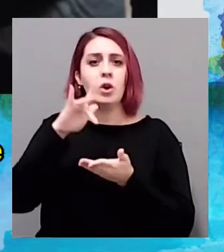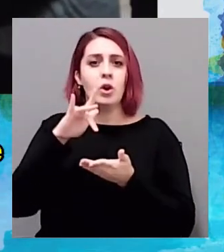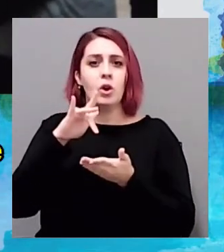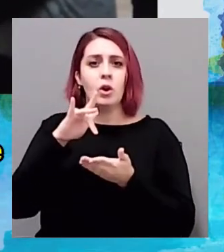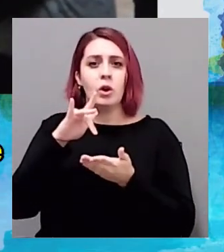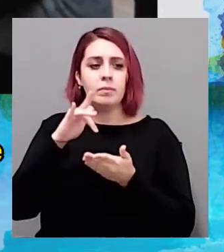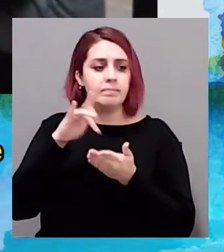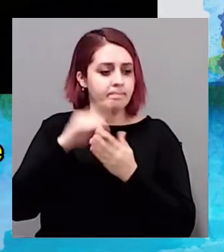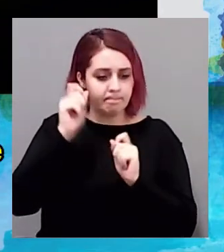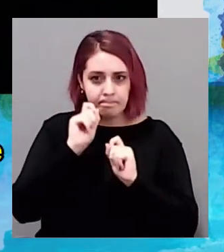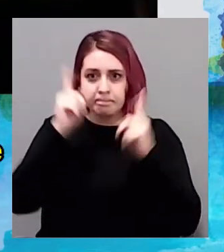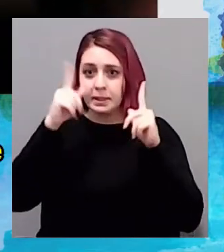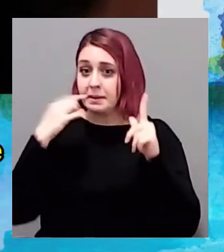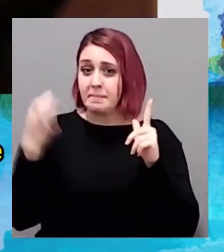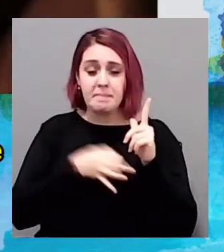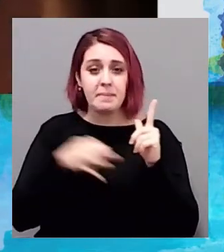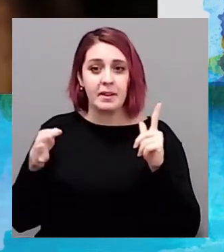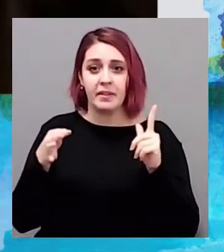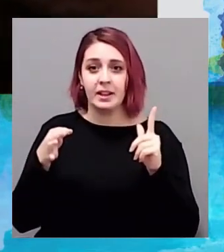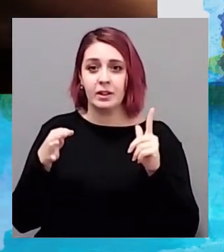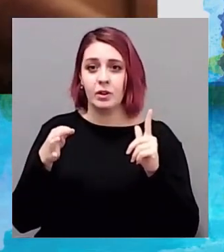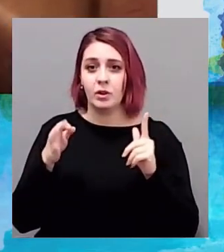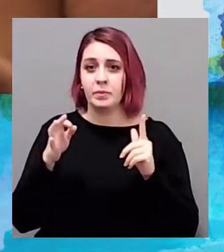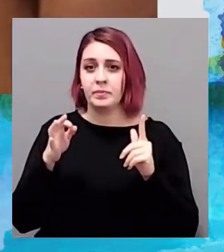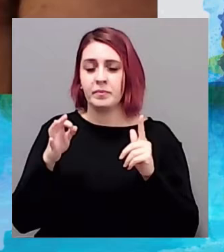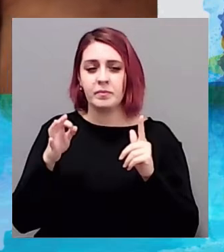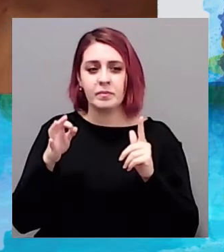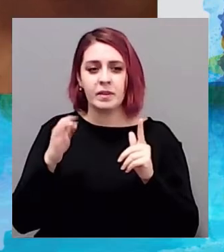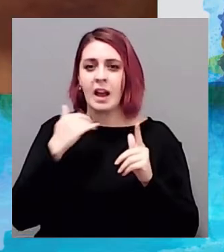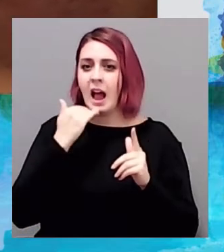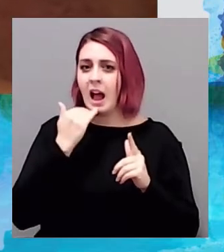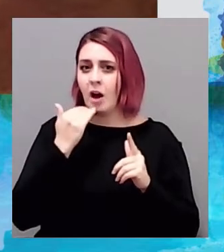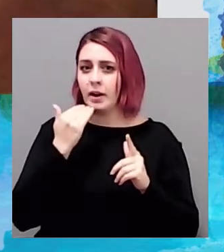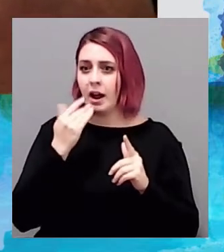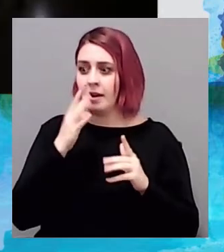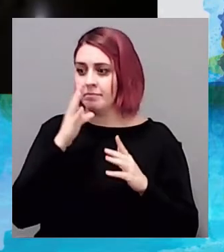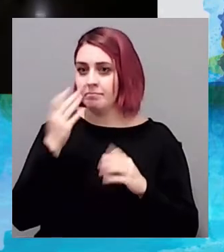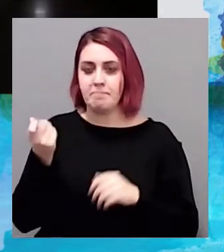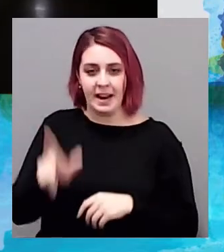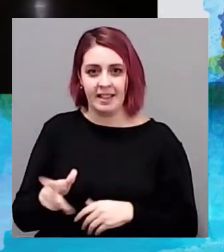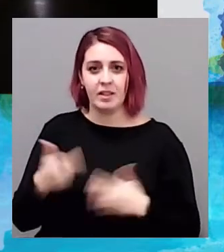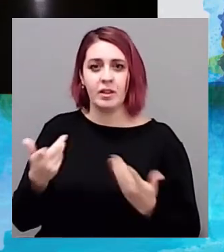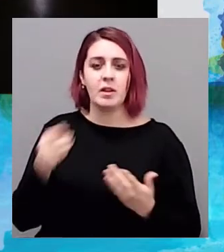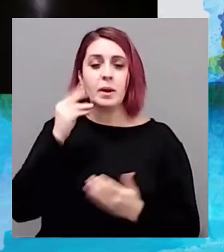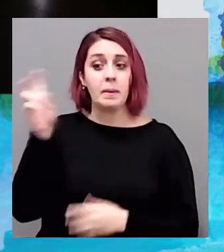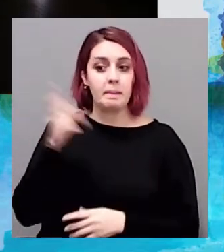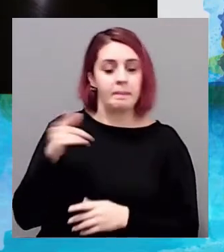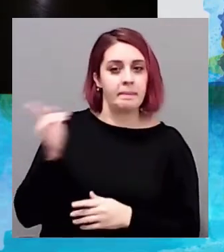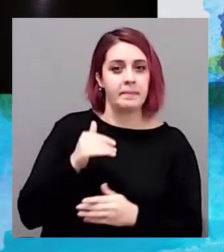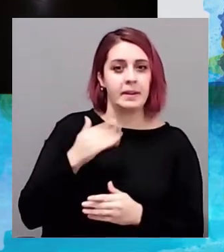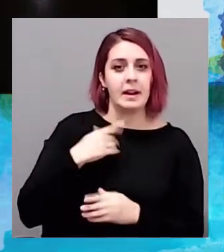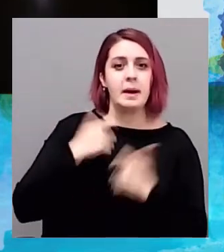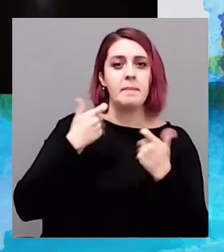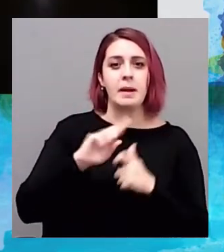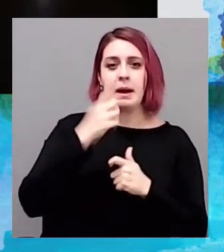damos cuenta perfectamente de que fue y eran muy parecidos a lo que somos nosotros. Así que bueno, veniros por aquí que vamos a la primera estación táctil